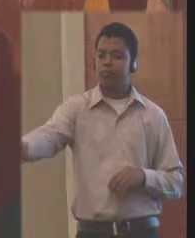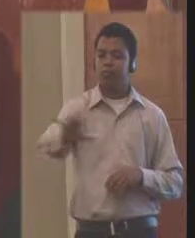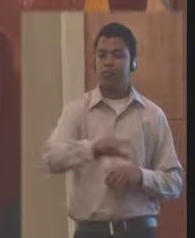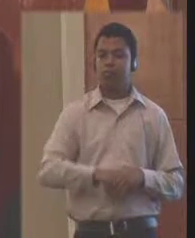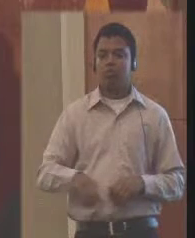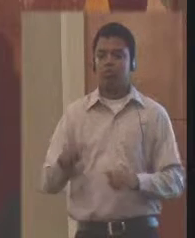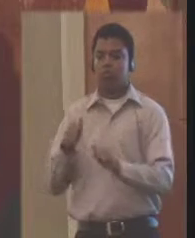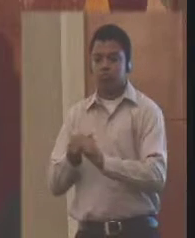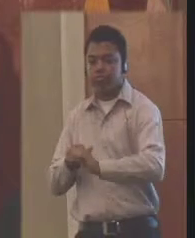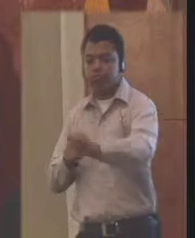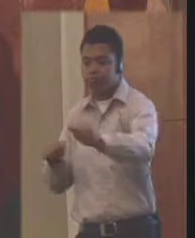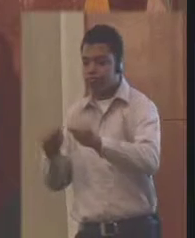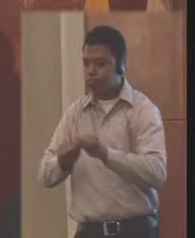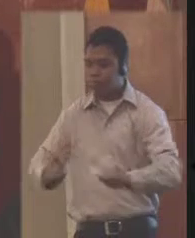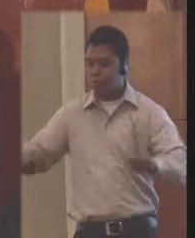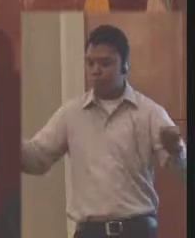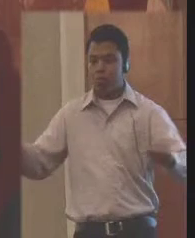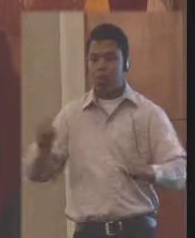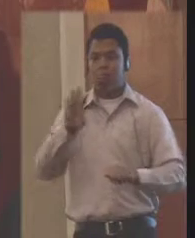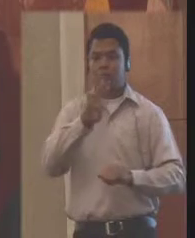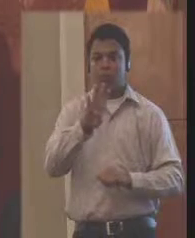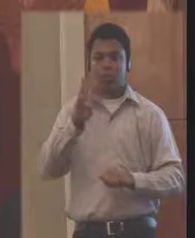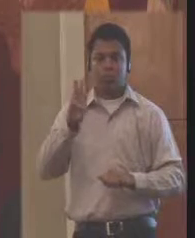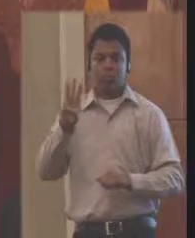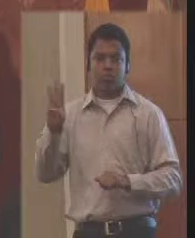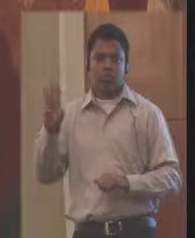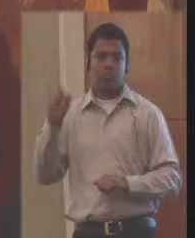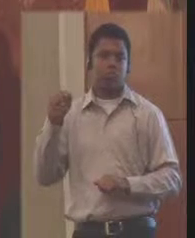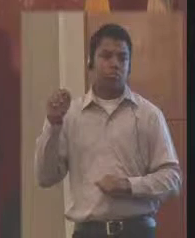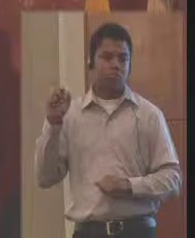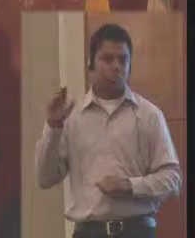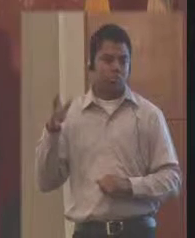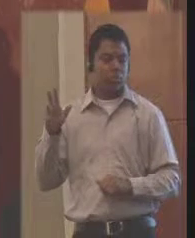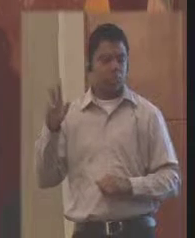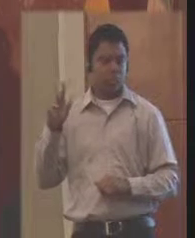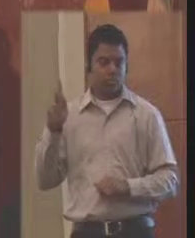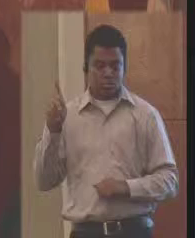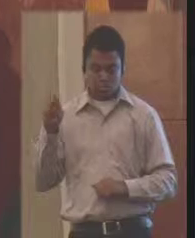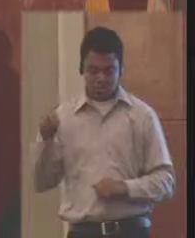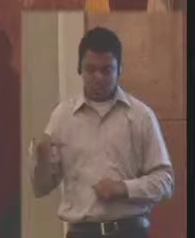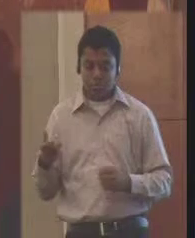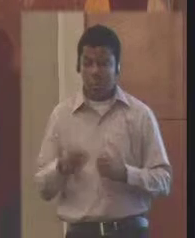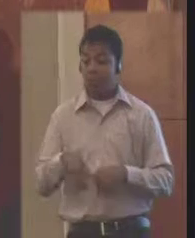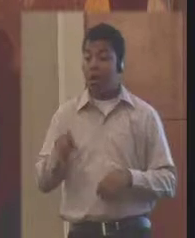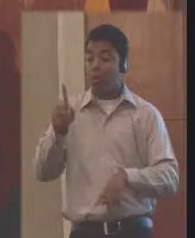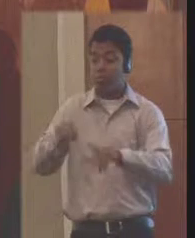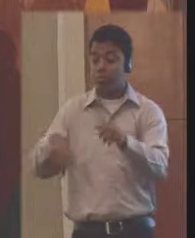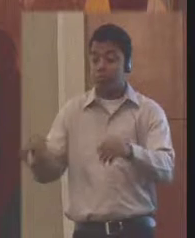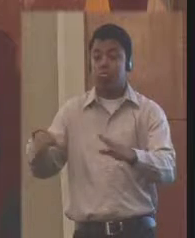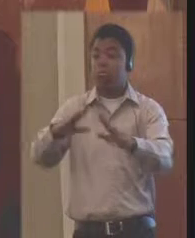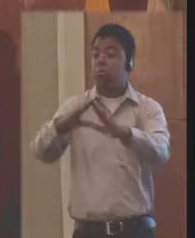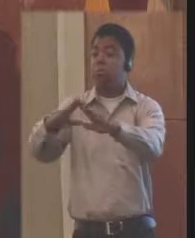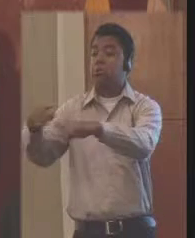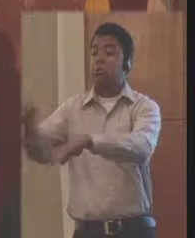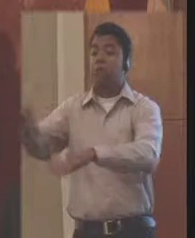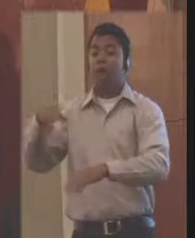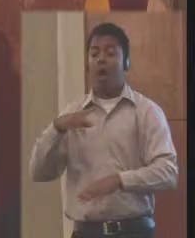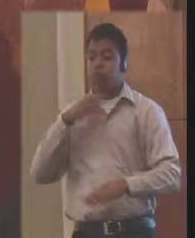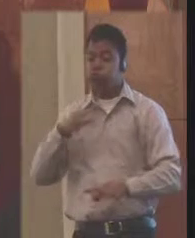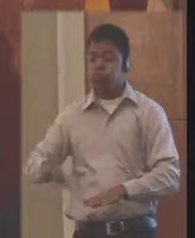kilómetros cuadrados, 830.000 habitantes que viven en una zona de inundación.